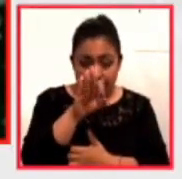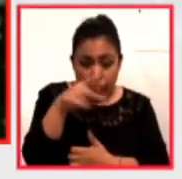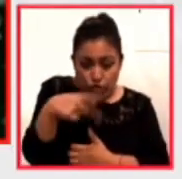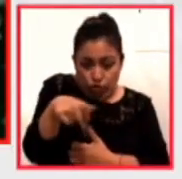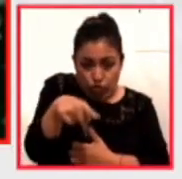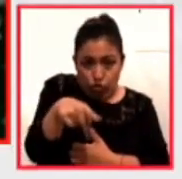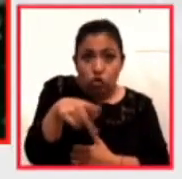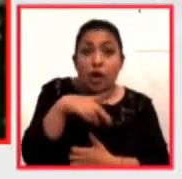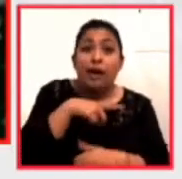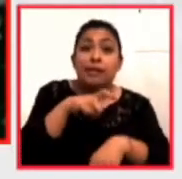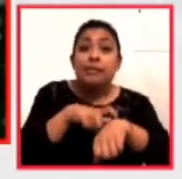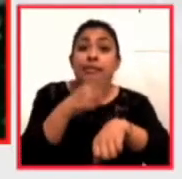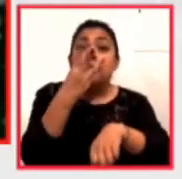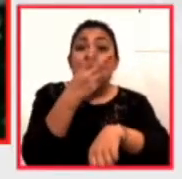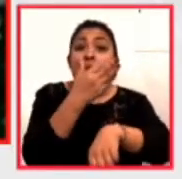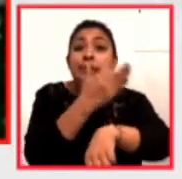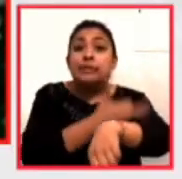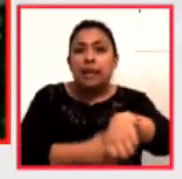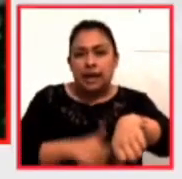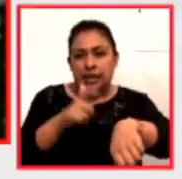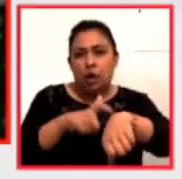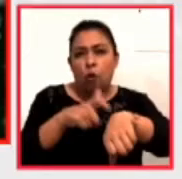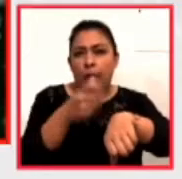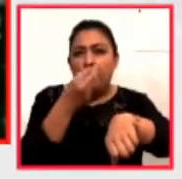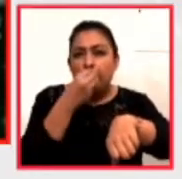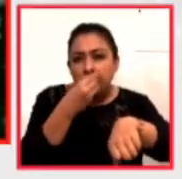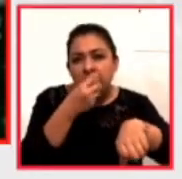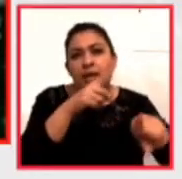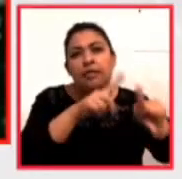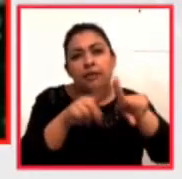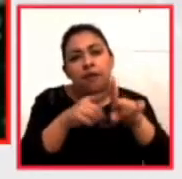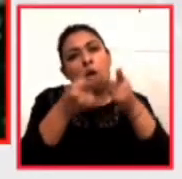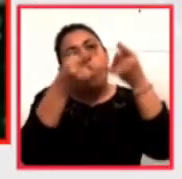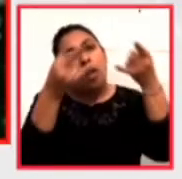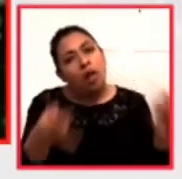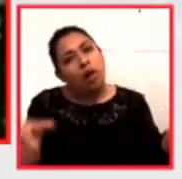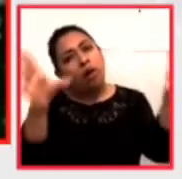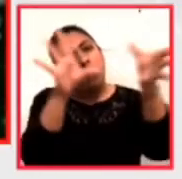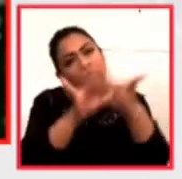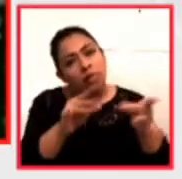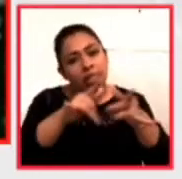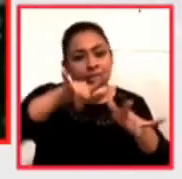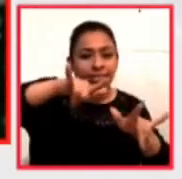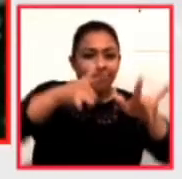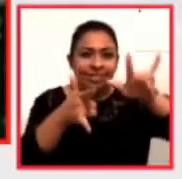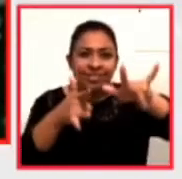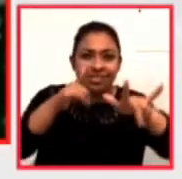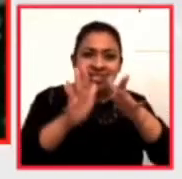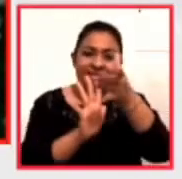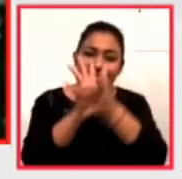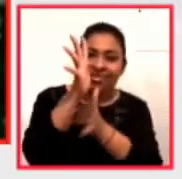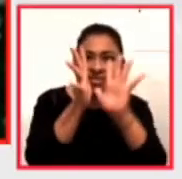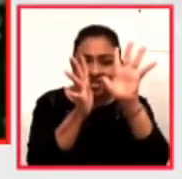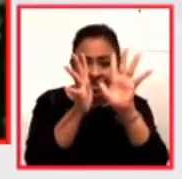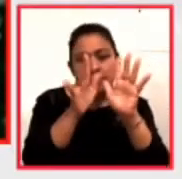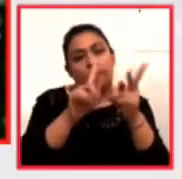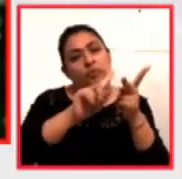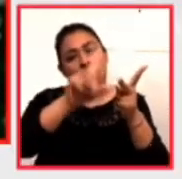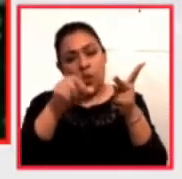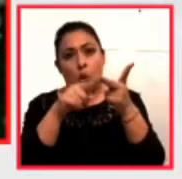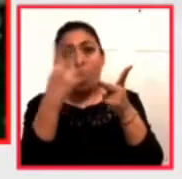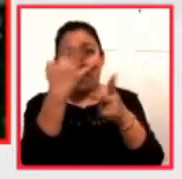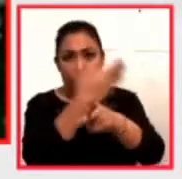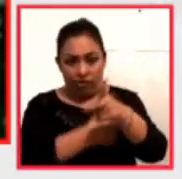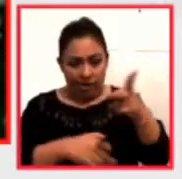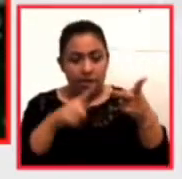las 3 de la tarde, a la hora de comida, una serie de cuentacuentos, de títeres, etc. A las 4 de la tarde vamos a tener